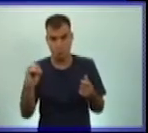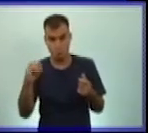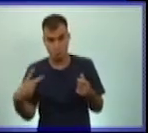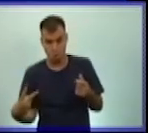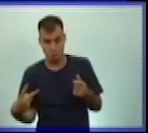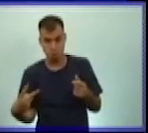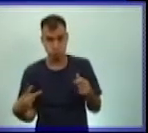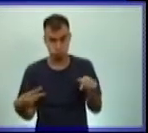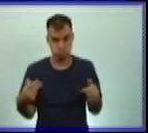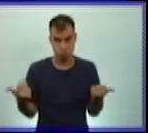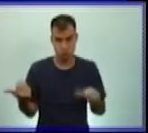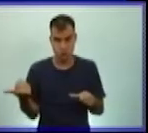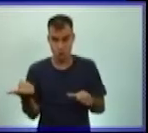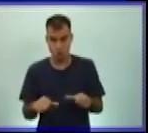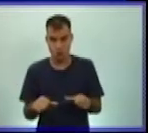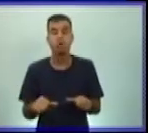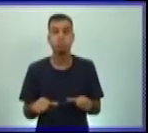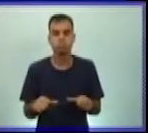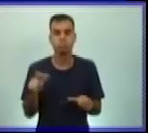último tenemos el etanol.